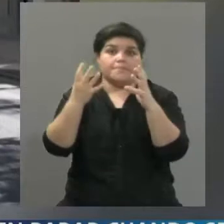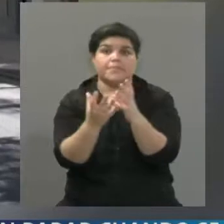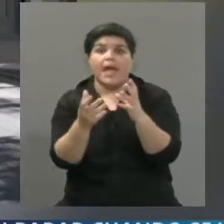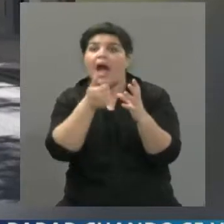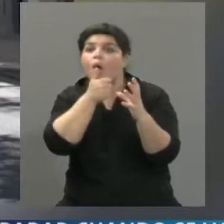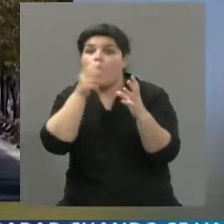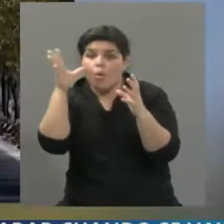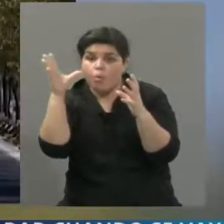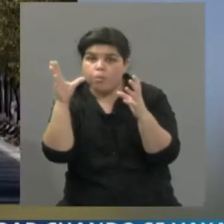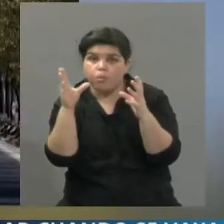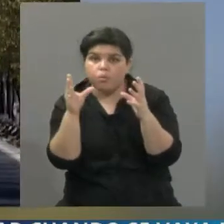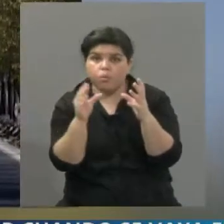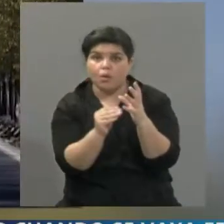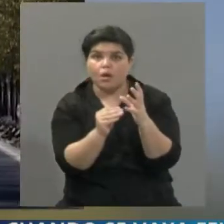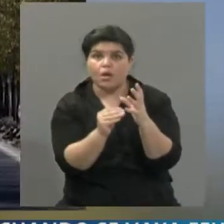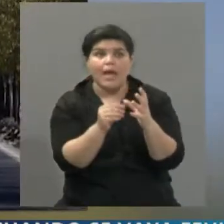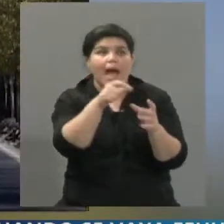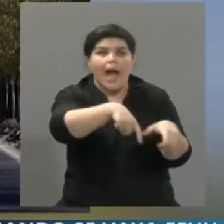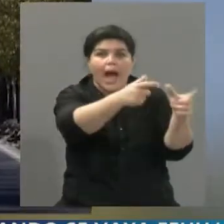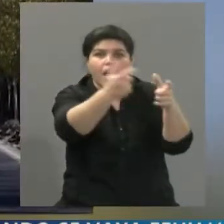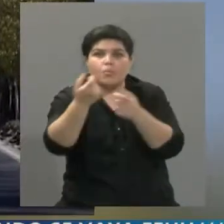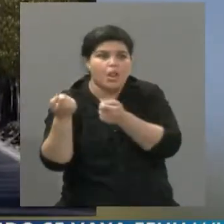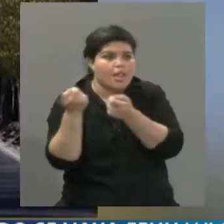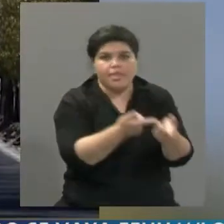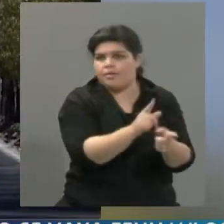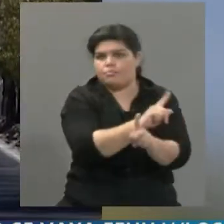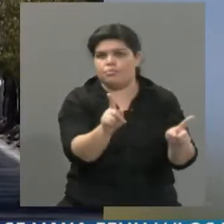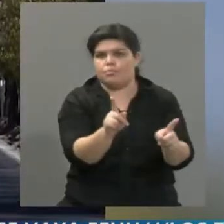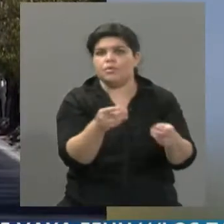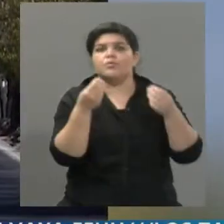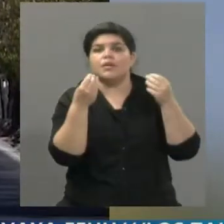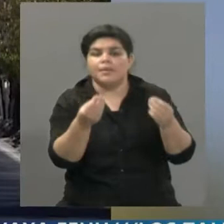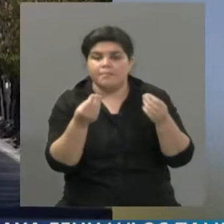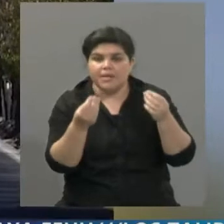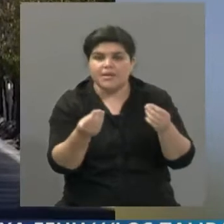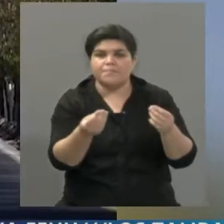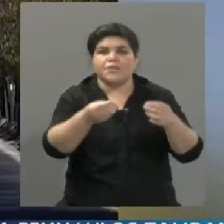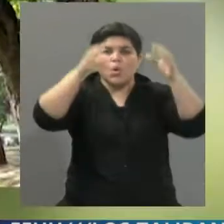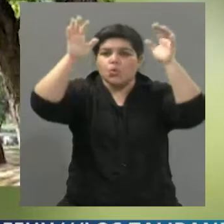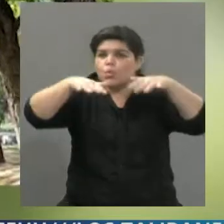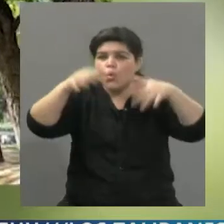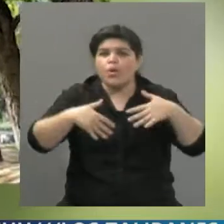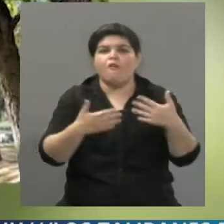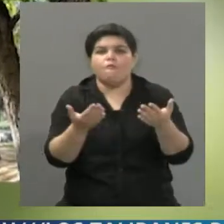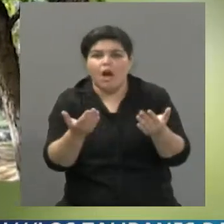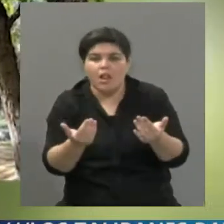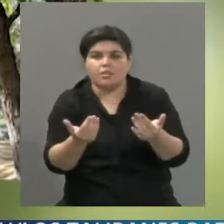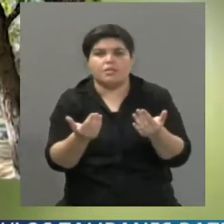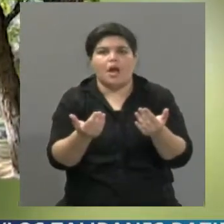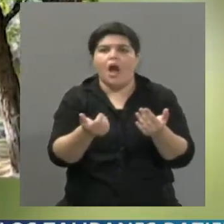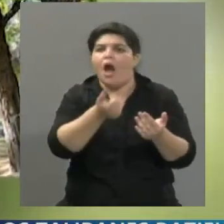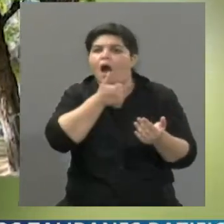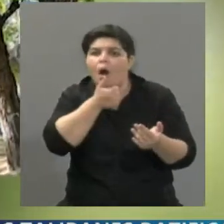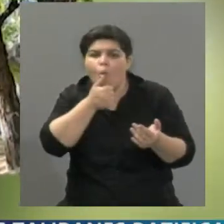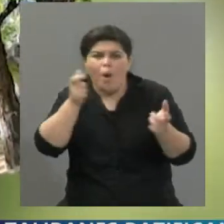ahora, y la lluvia. Claro. A los árboles les llega muchísima agua de lluvia, porque en Mendoza